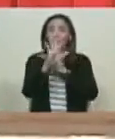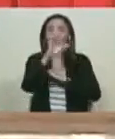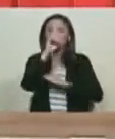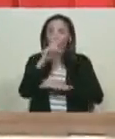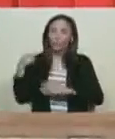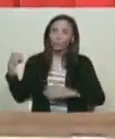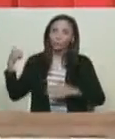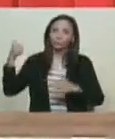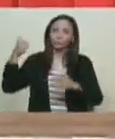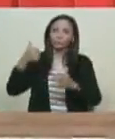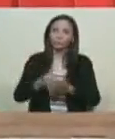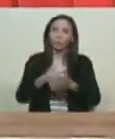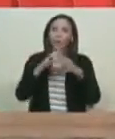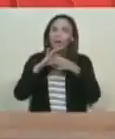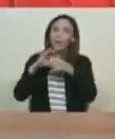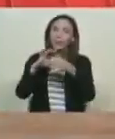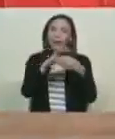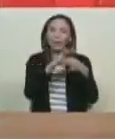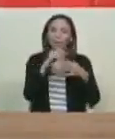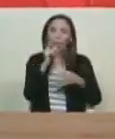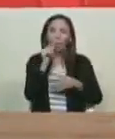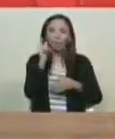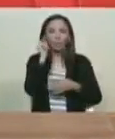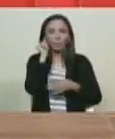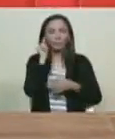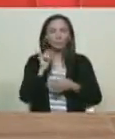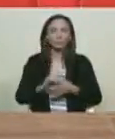hermanos y hermanas en la lucha.